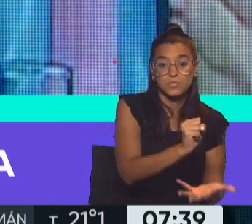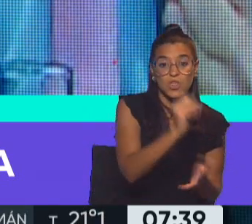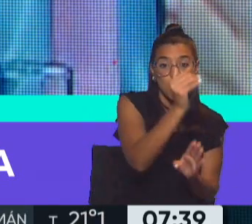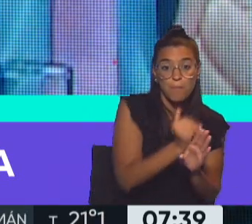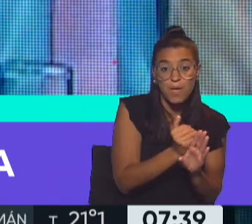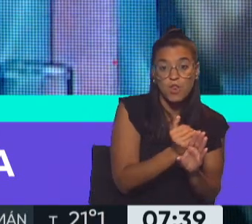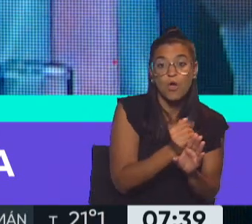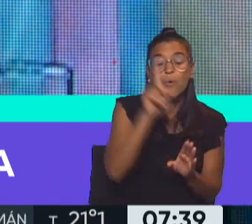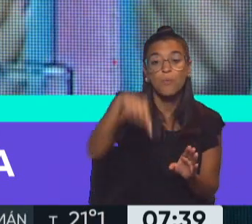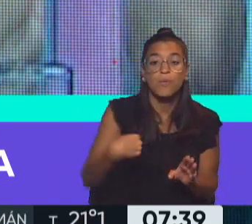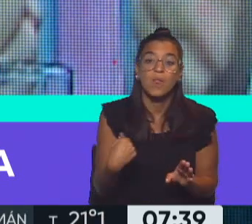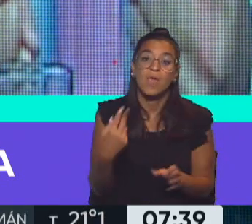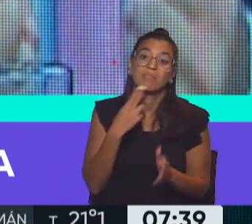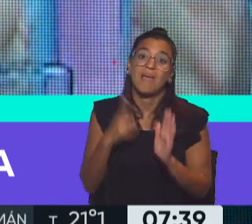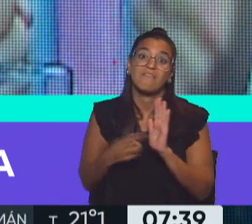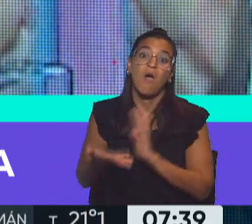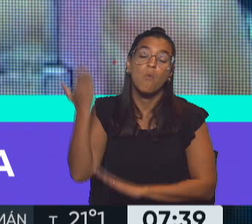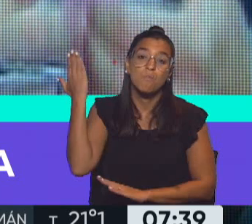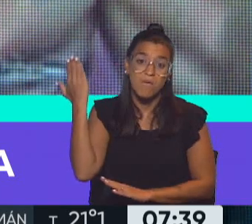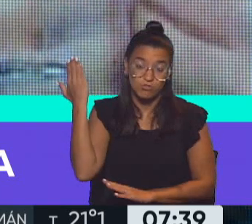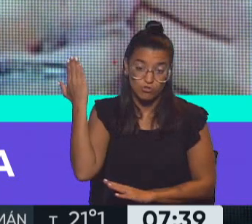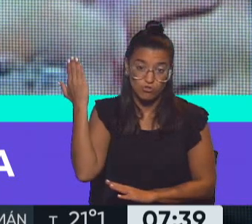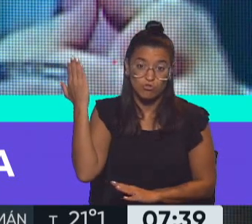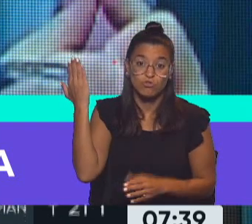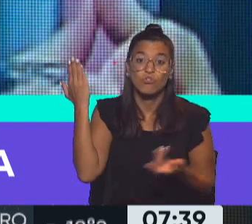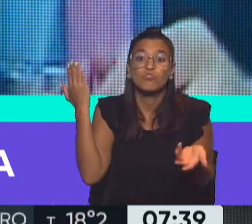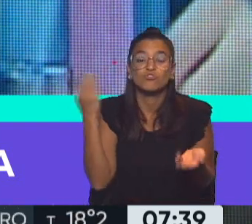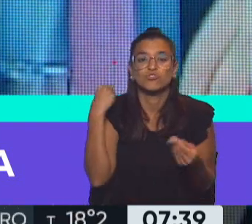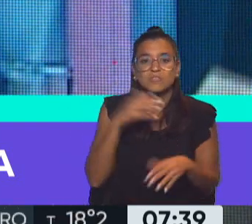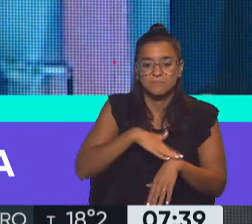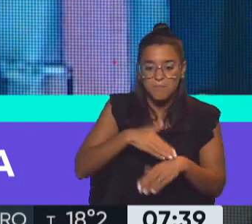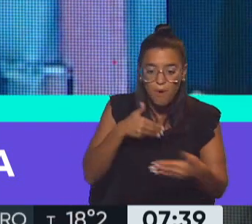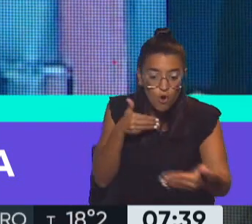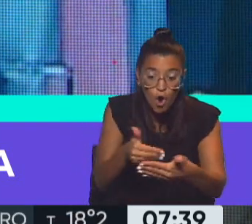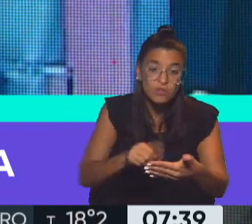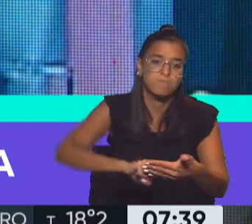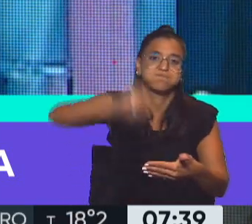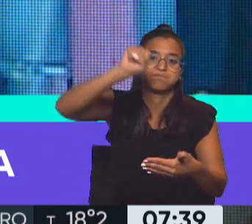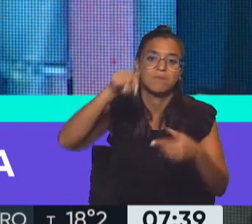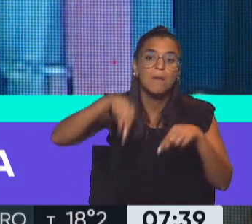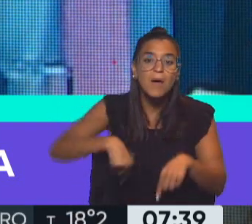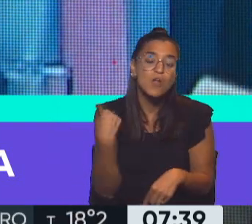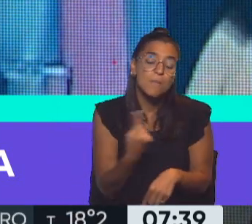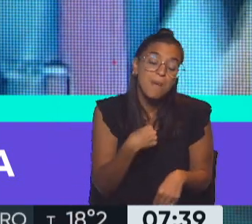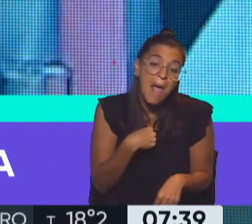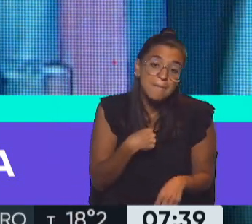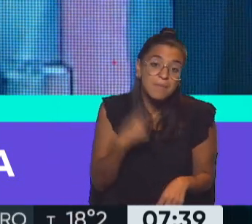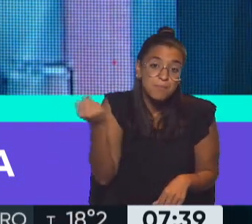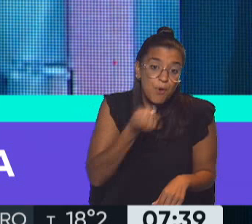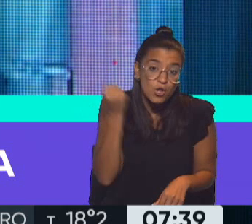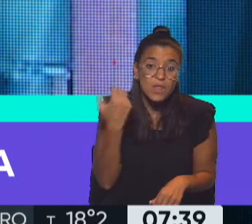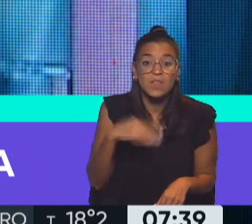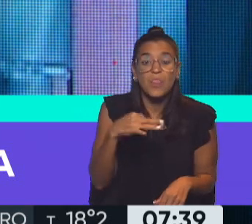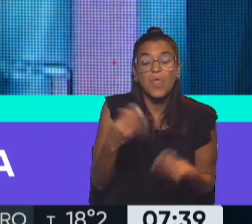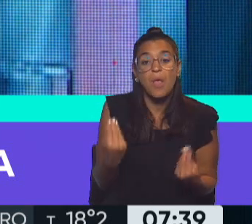se basa en aumento de tarifas. Entonces eso le pone nafta a la inflación en el corto plazo. Para mí parte de la clave que tiene